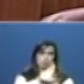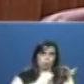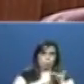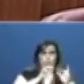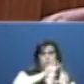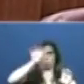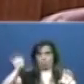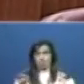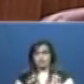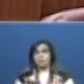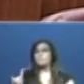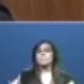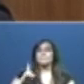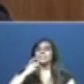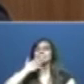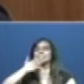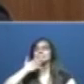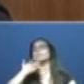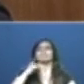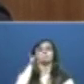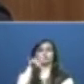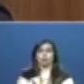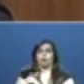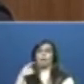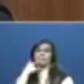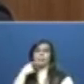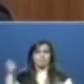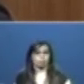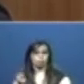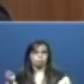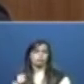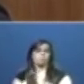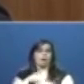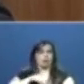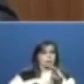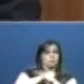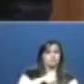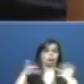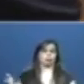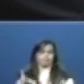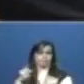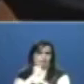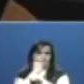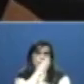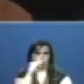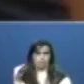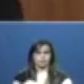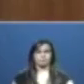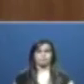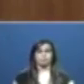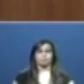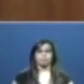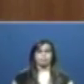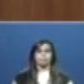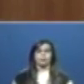las anunciadas medidas de estímulo al crecimiento y al empleo joven además de este balance sucinto de